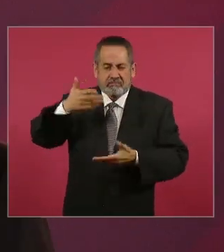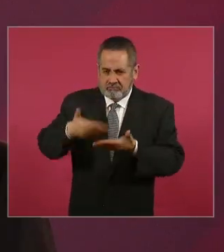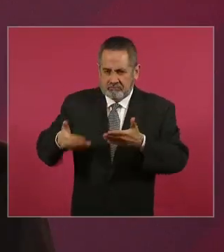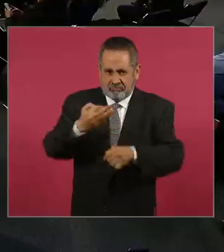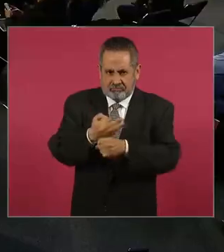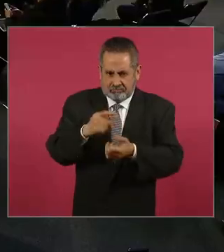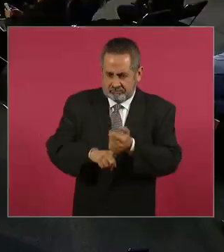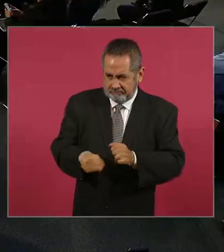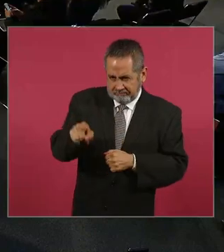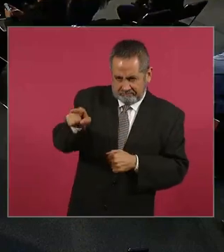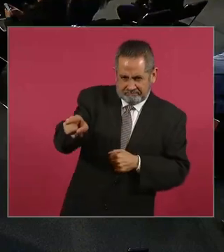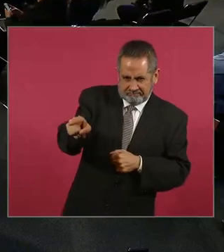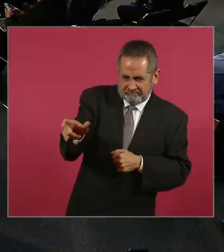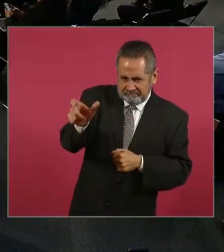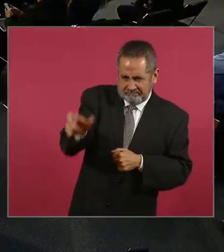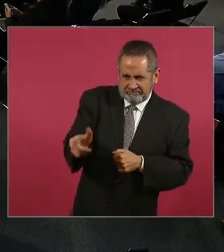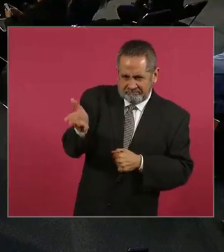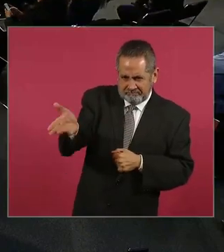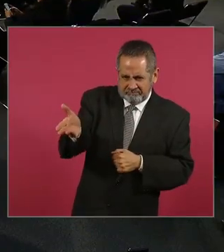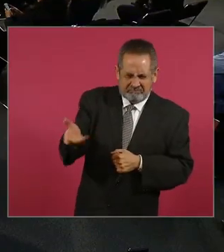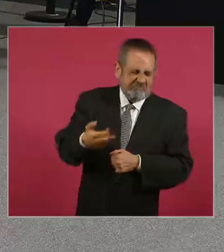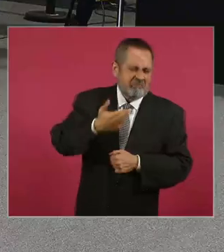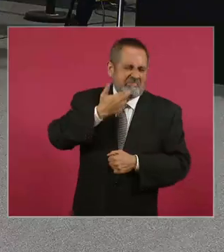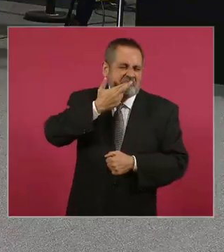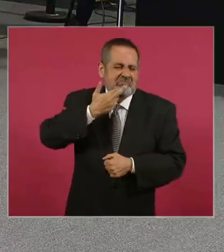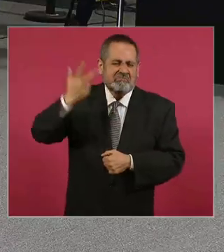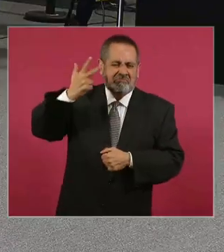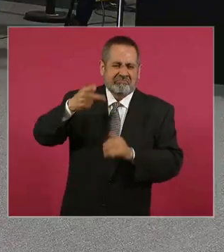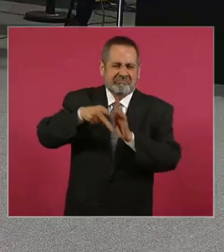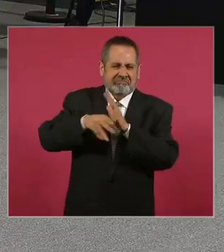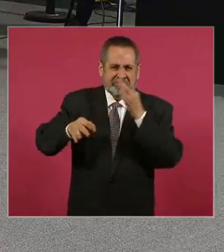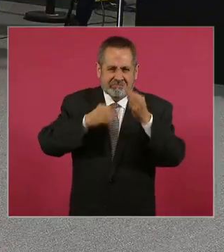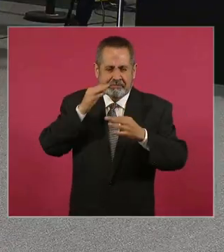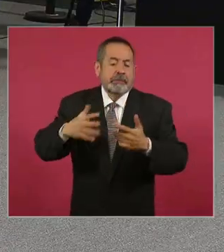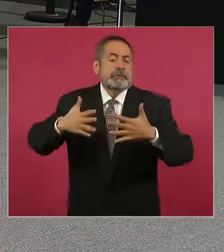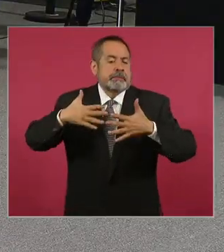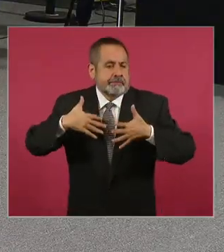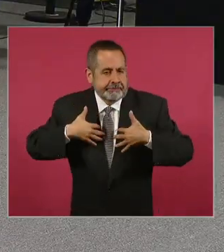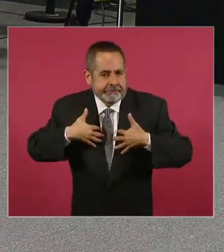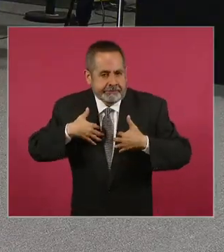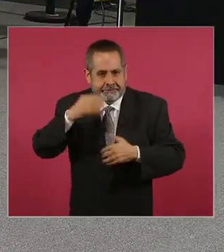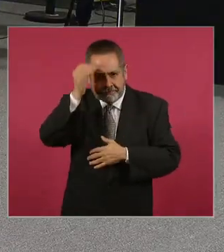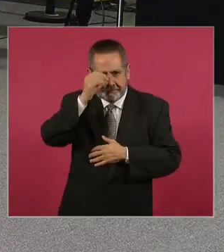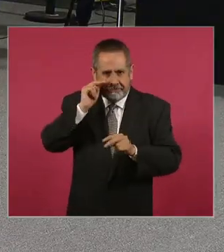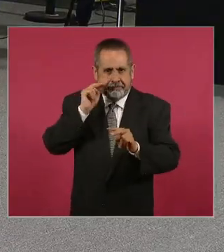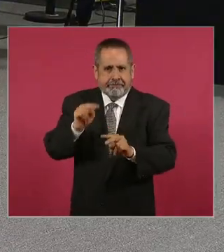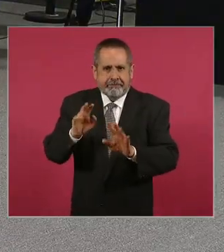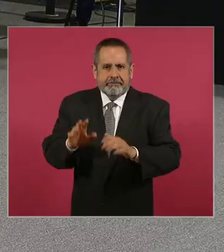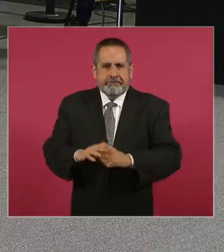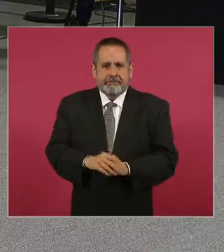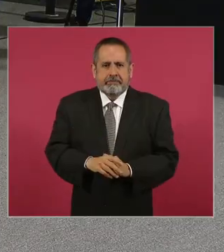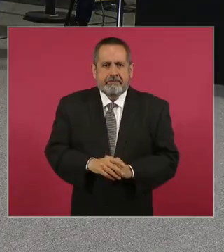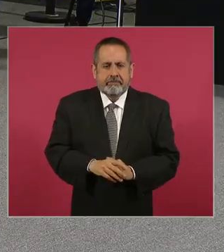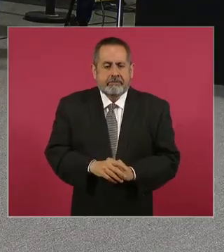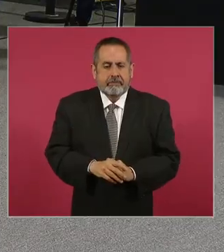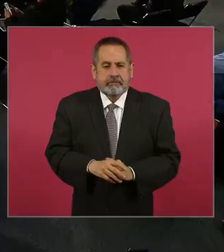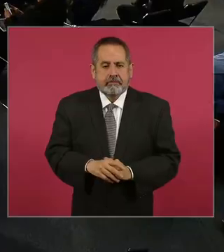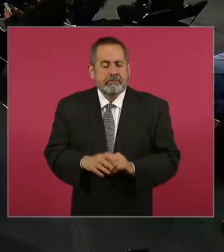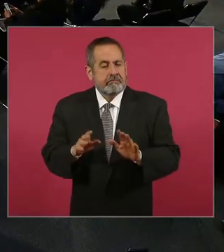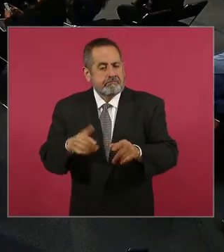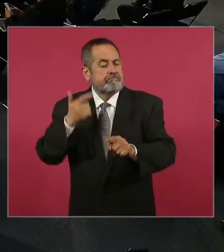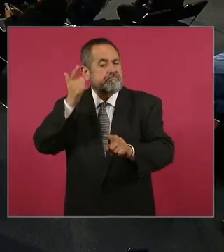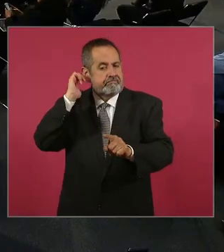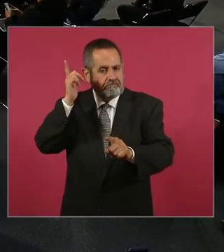actualidad es esa compañera. Es mi punto de vista. Muy